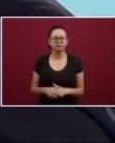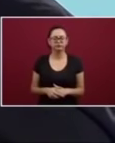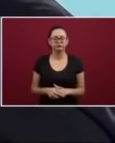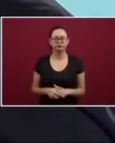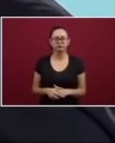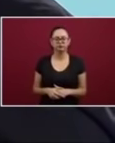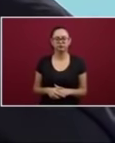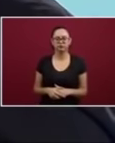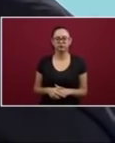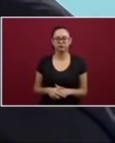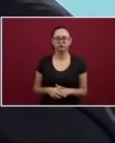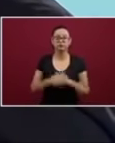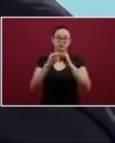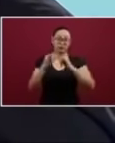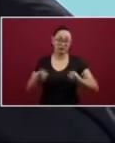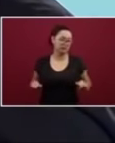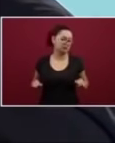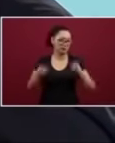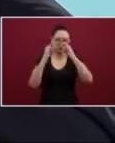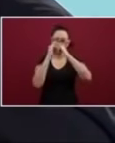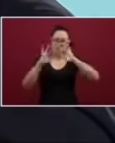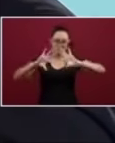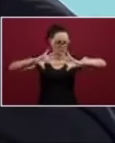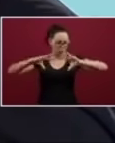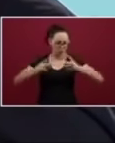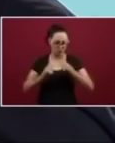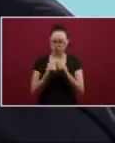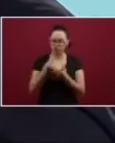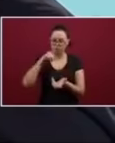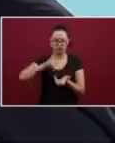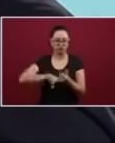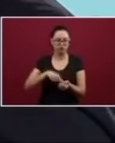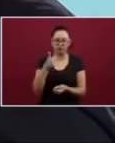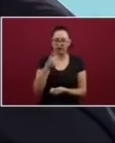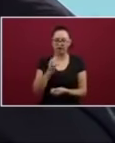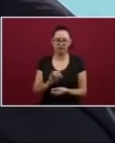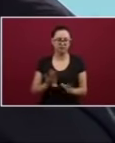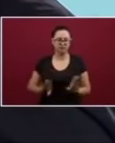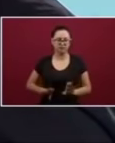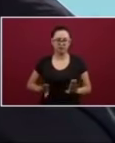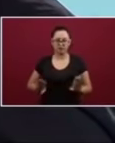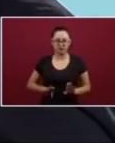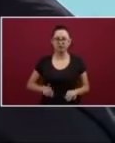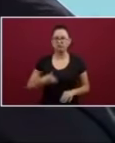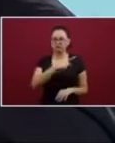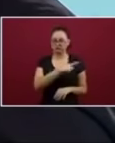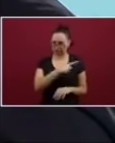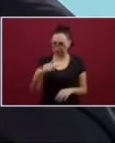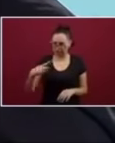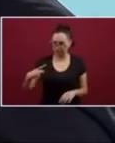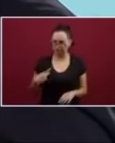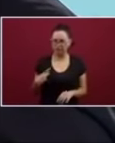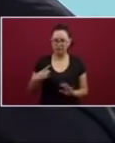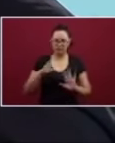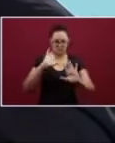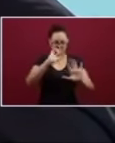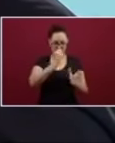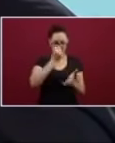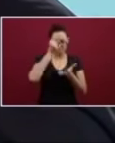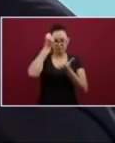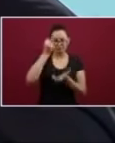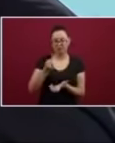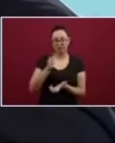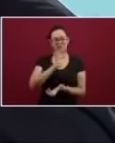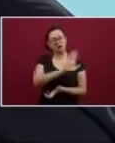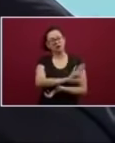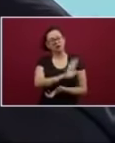lotes, esperemos con un precio inicial de 30 millones, que obviamente va a ir subiendo porque pues empieza la